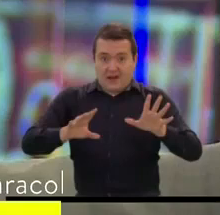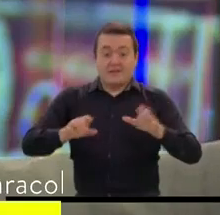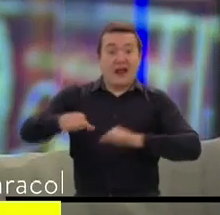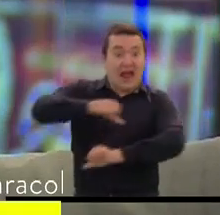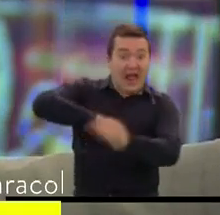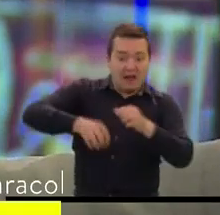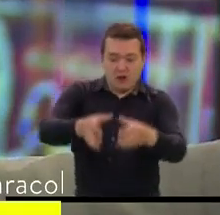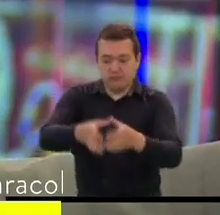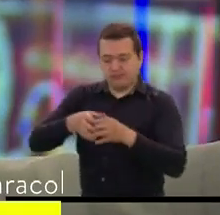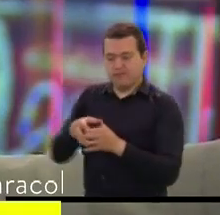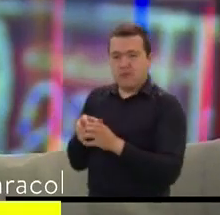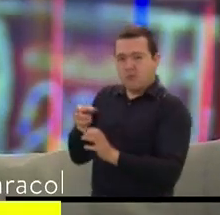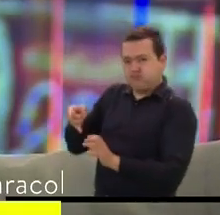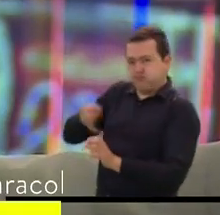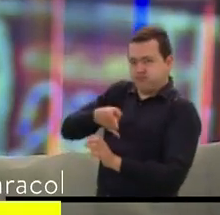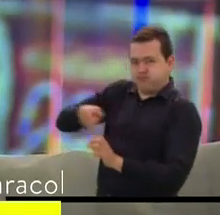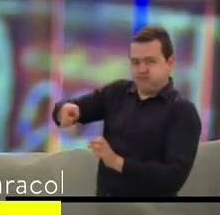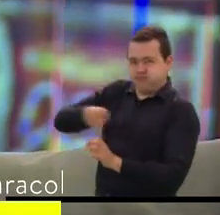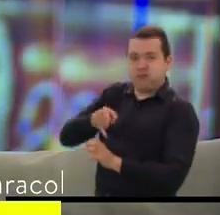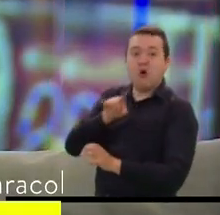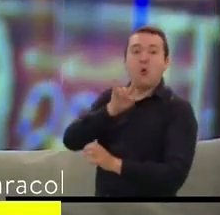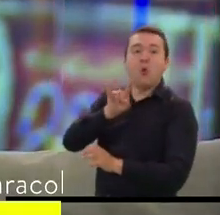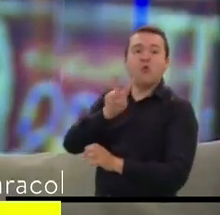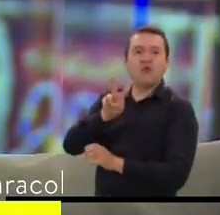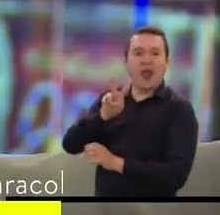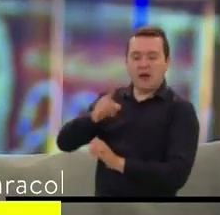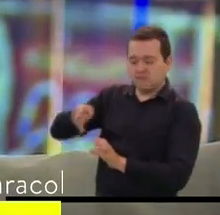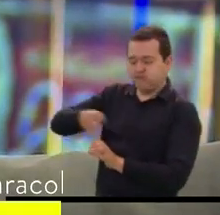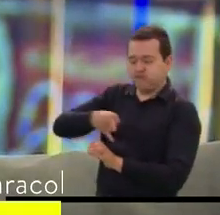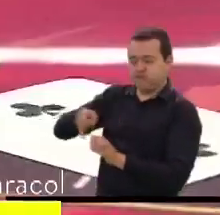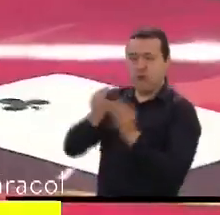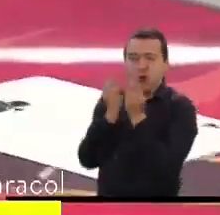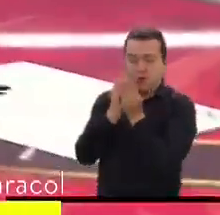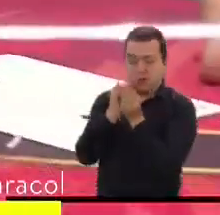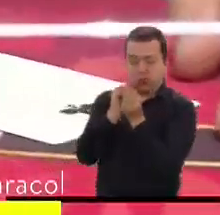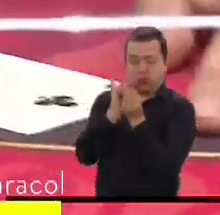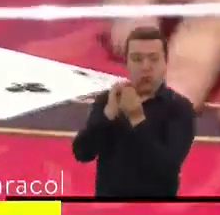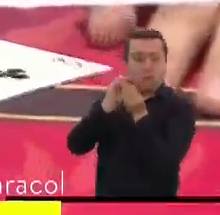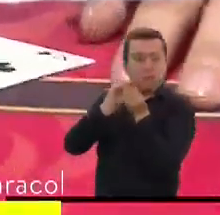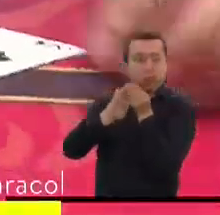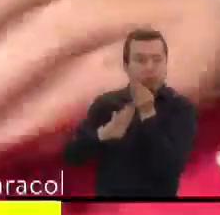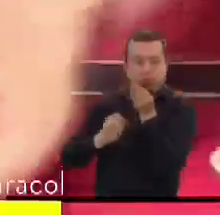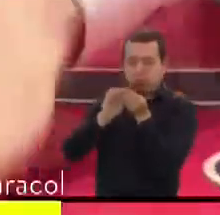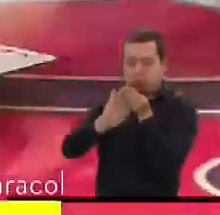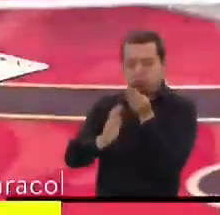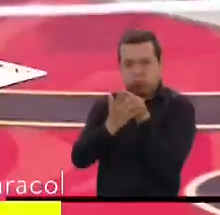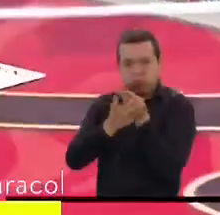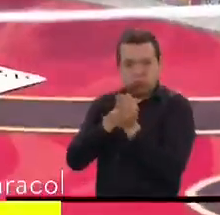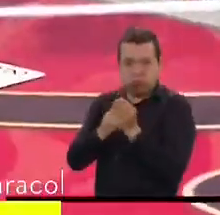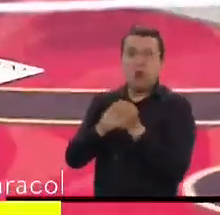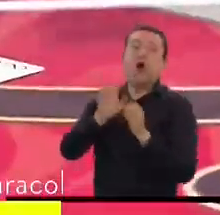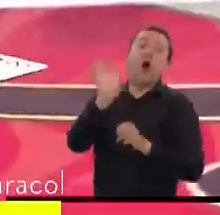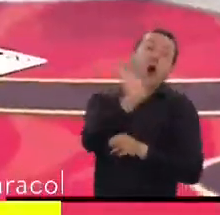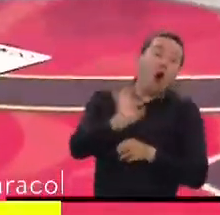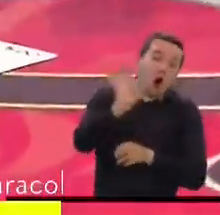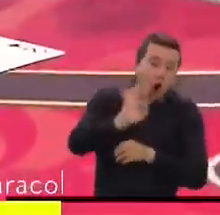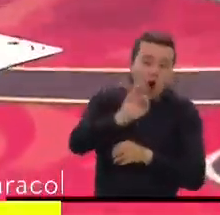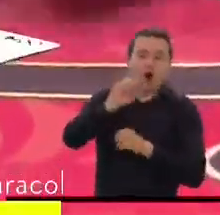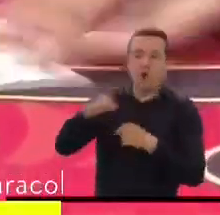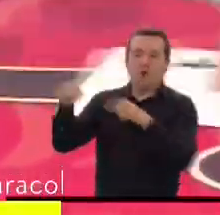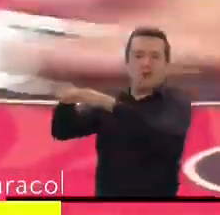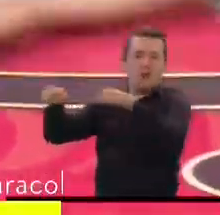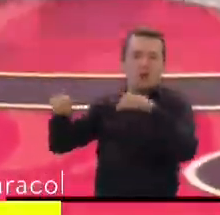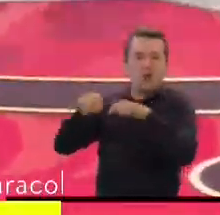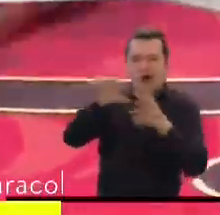rayos UV, una máquina especial que hay para hacer ese tipo de desinfección, o son llevadas a un cuarto de aislamiento en donde se tiene el